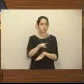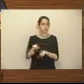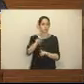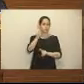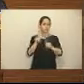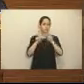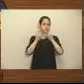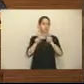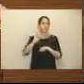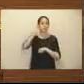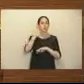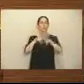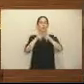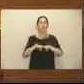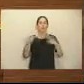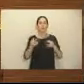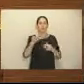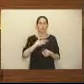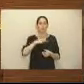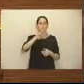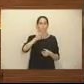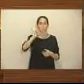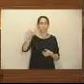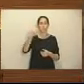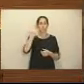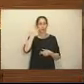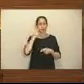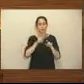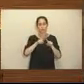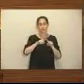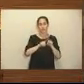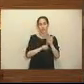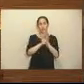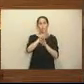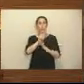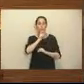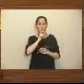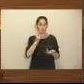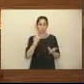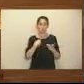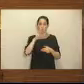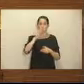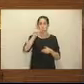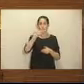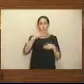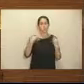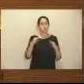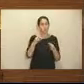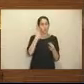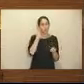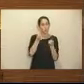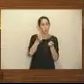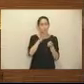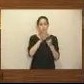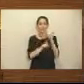Analicemos primero la evolución de nuestro PIB, de nuestro Producto Interior Bruto. Es la medida habitual con la que se mide el crecimiento